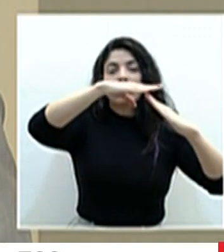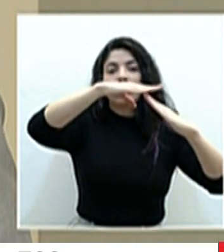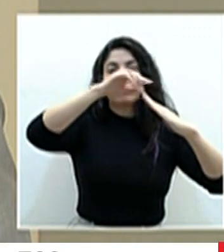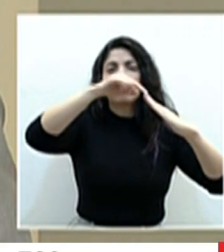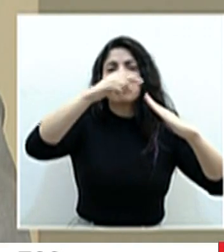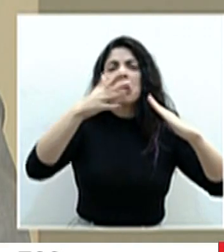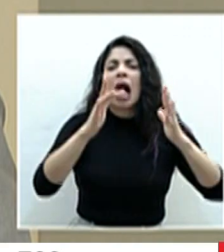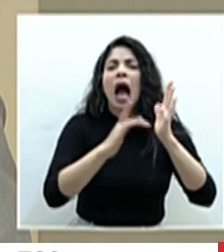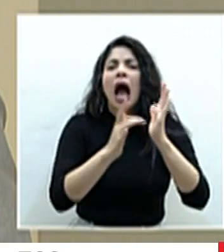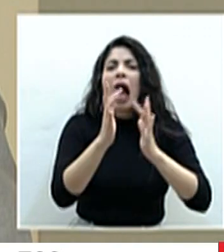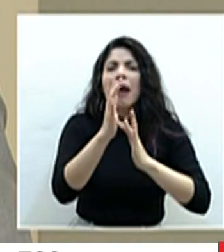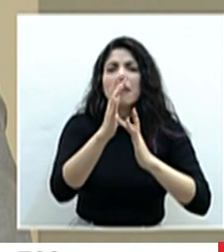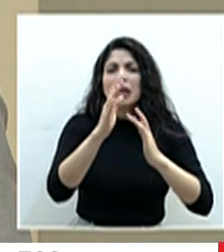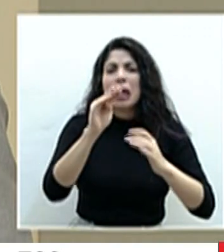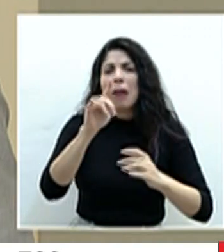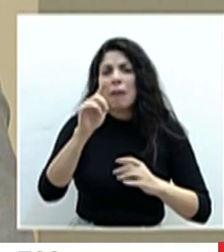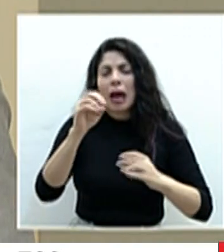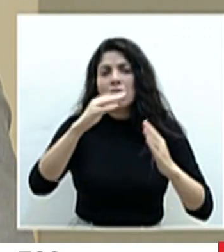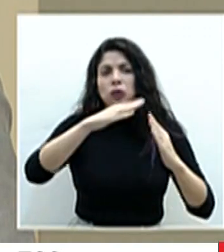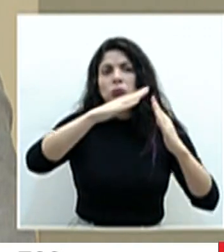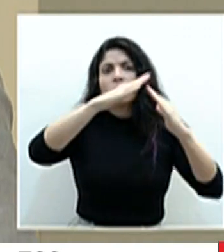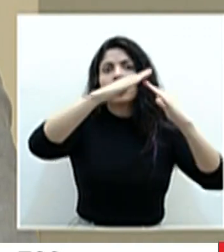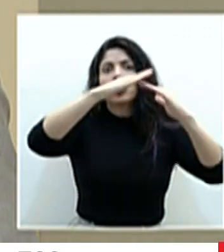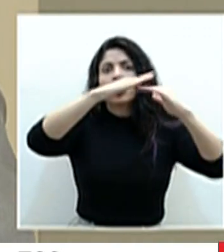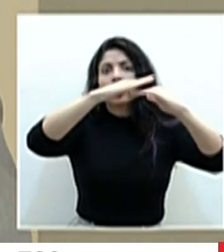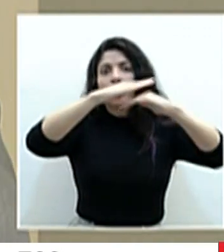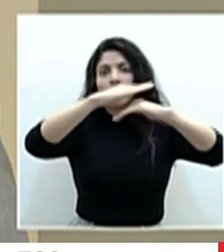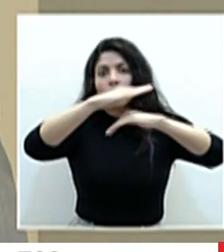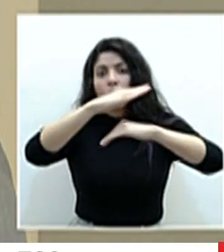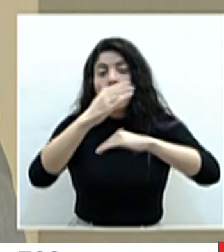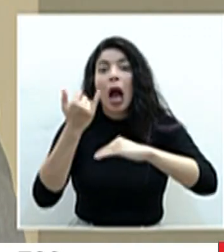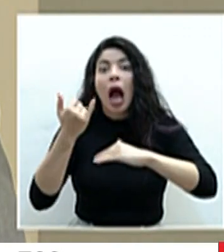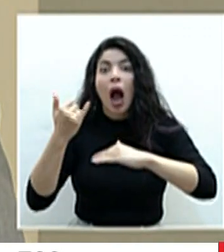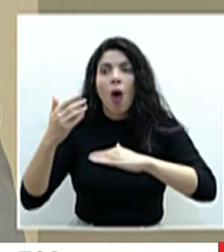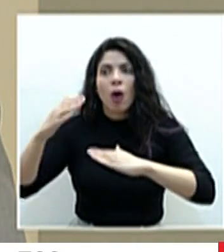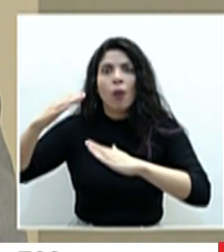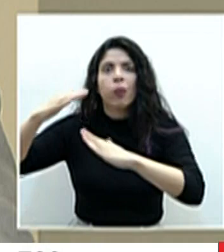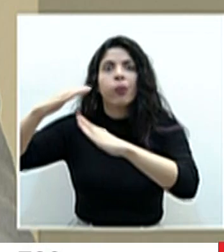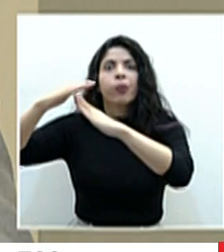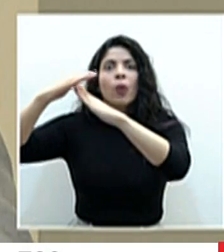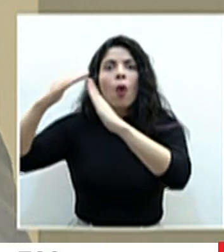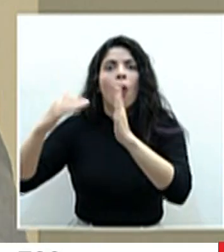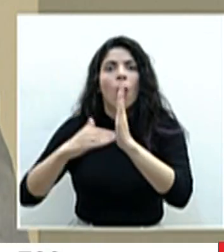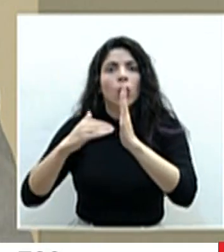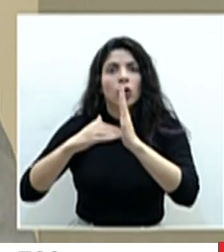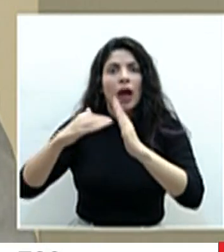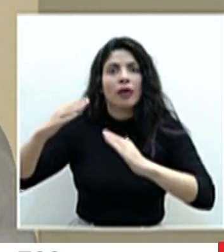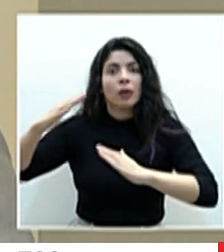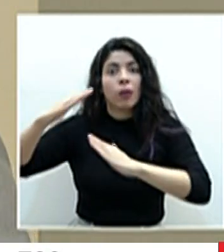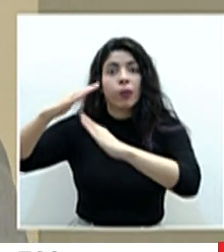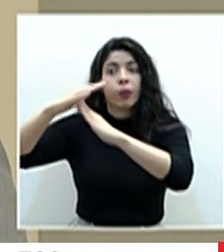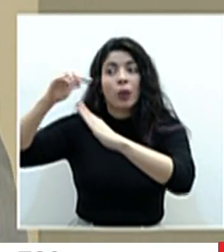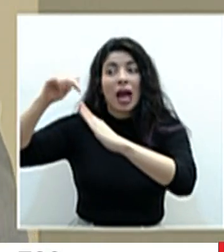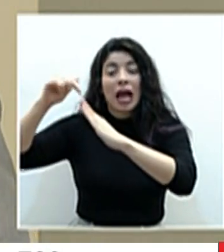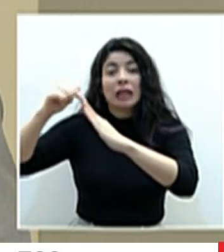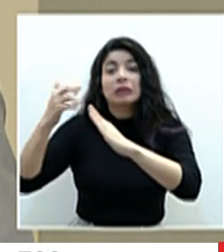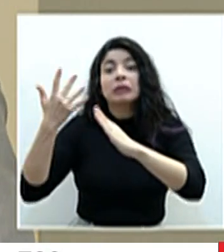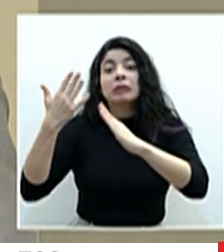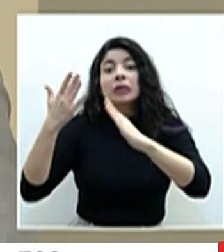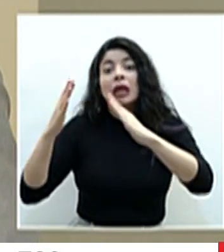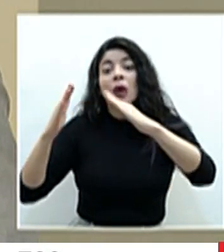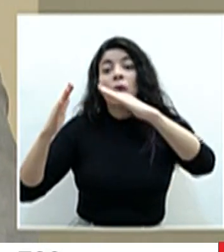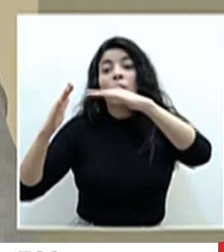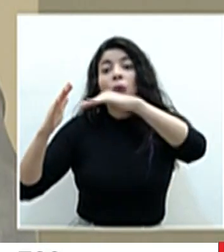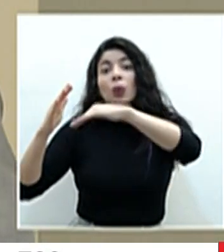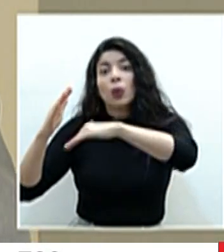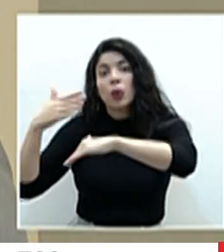de abril, ¿verdad? Marzo-abril, y que en este momento ya estamos teniendo pues otro repunte, y que puede haber el descenso de esa curva en algún